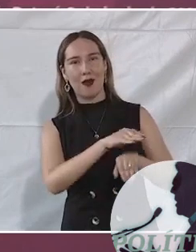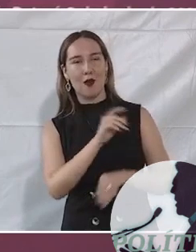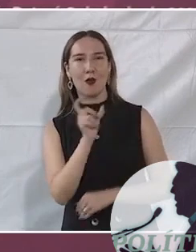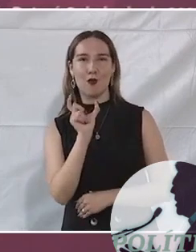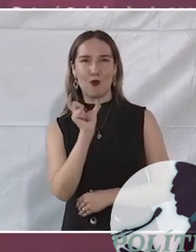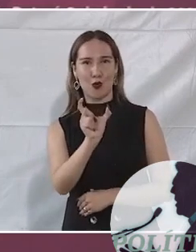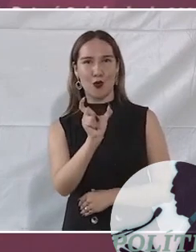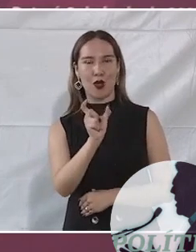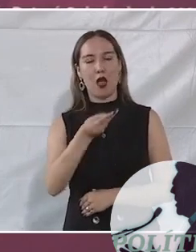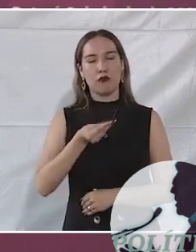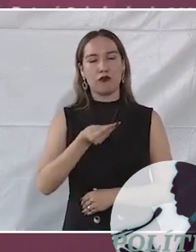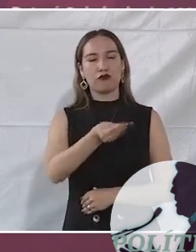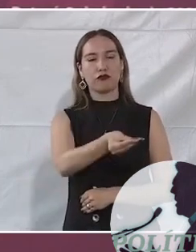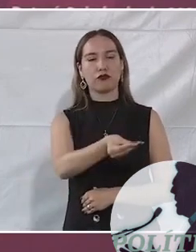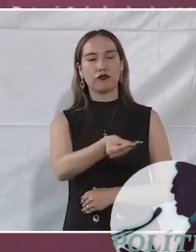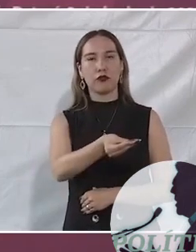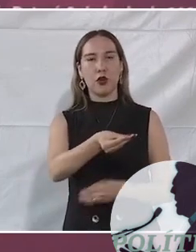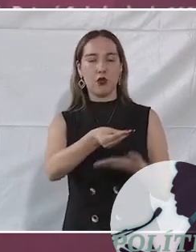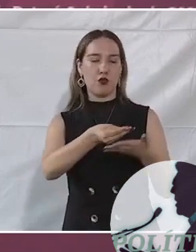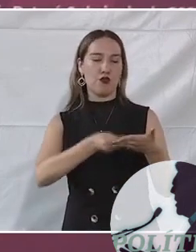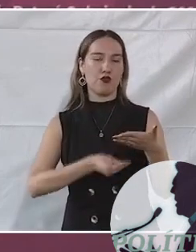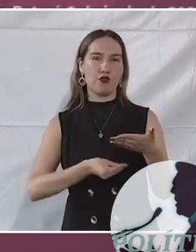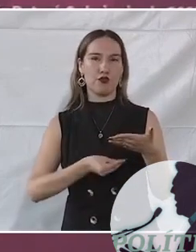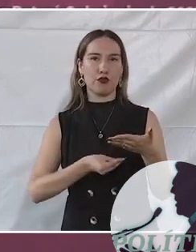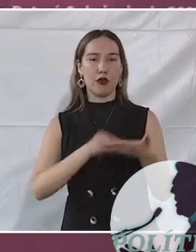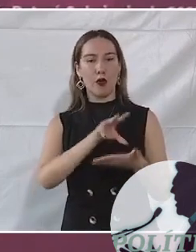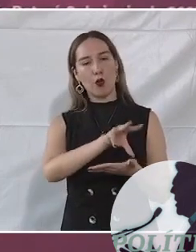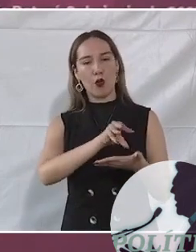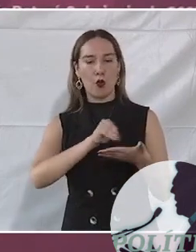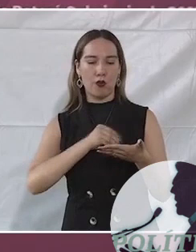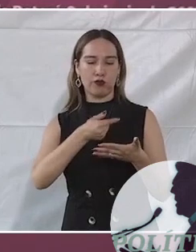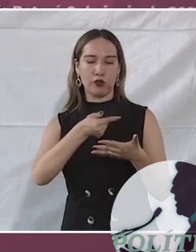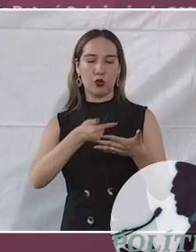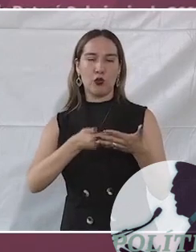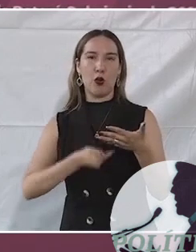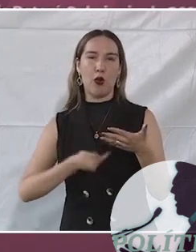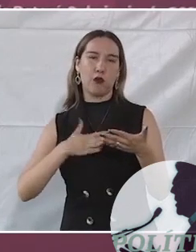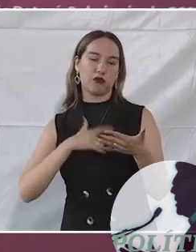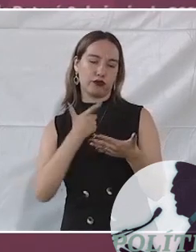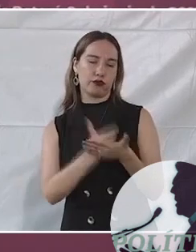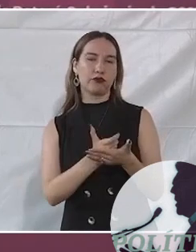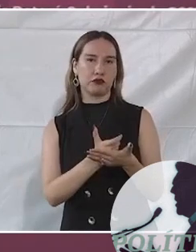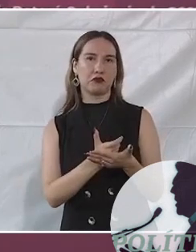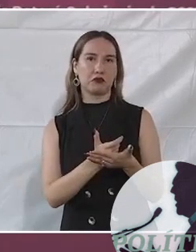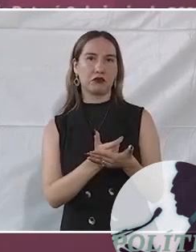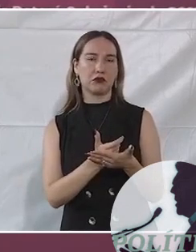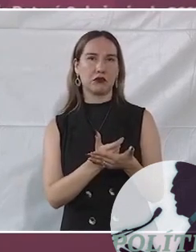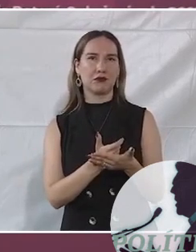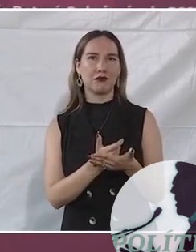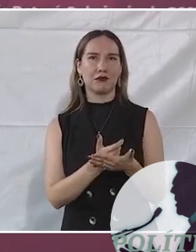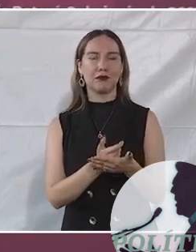lo que les corresponde de cada uno de los programas, sin